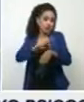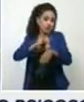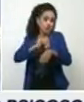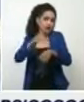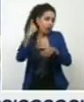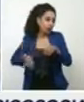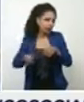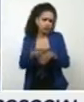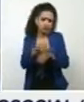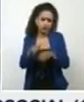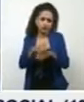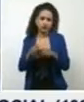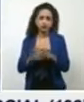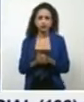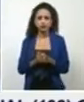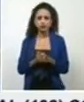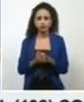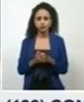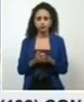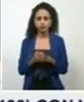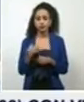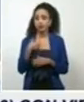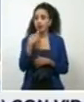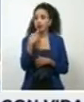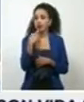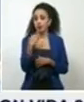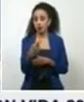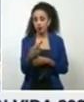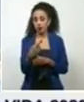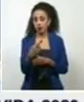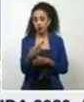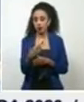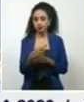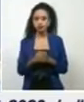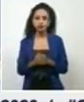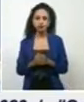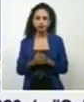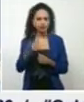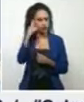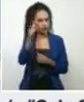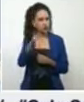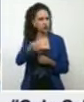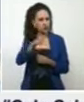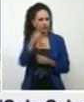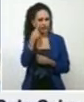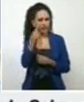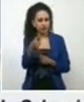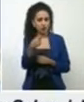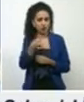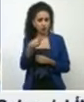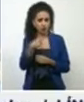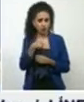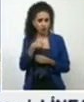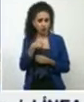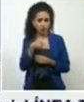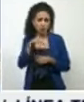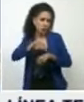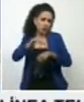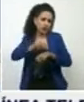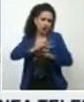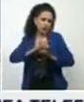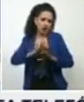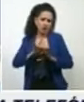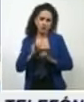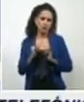yo no sé si ustedes se dieron cuenta que incluso yo, a partir de un momento determinado, dejé de informar en los